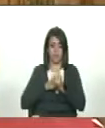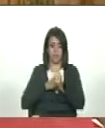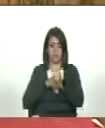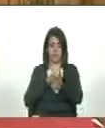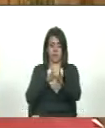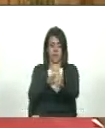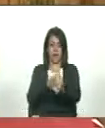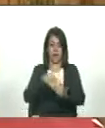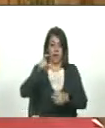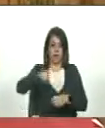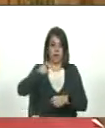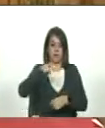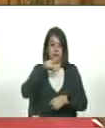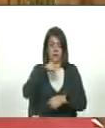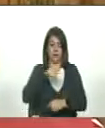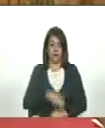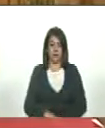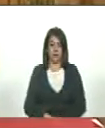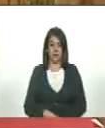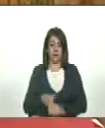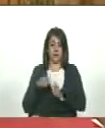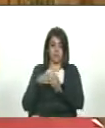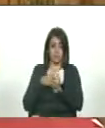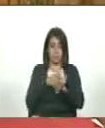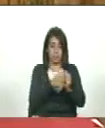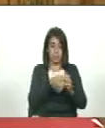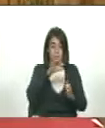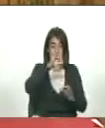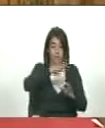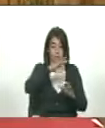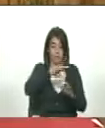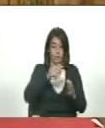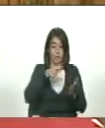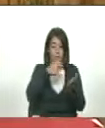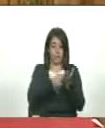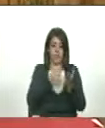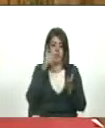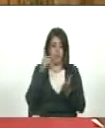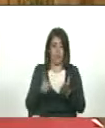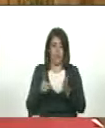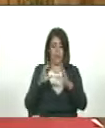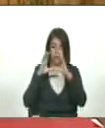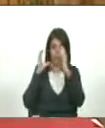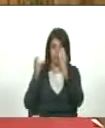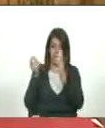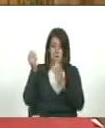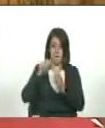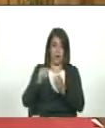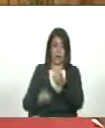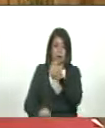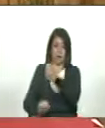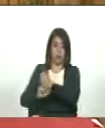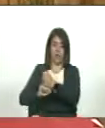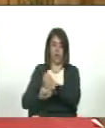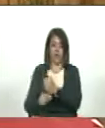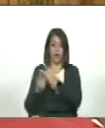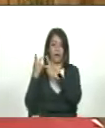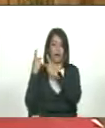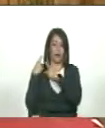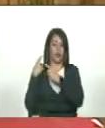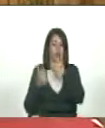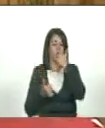direccionando sus necesidades, direccionando la inversión, dónde debe ir concentrada, qué debe